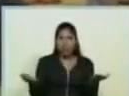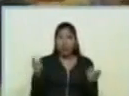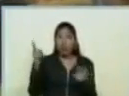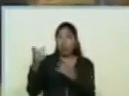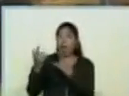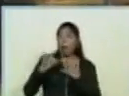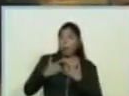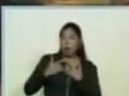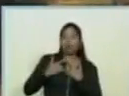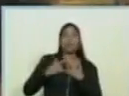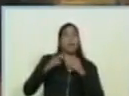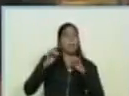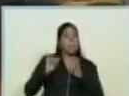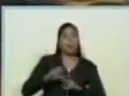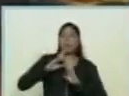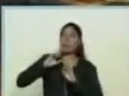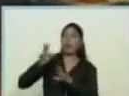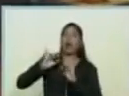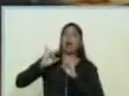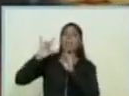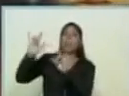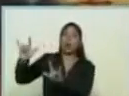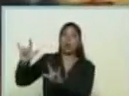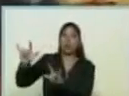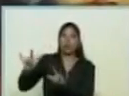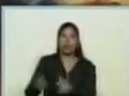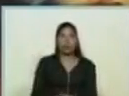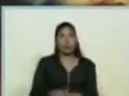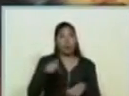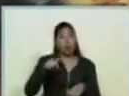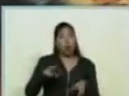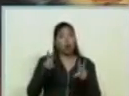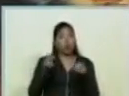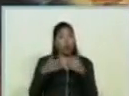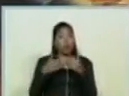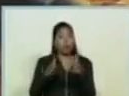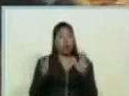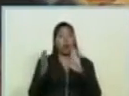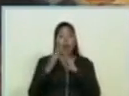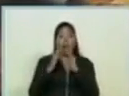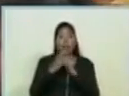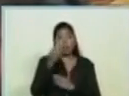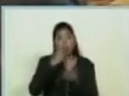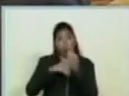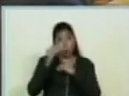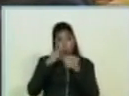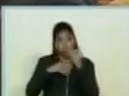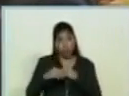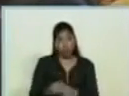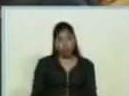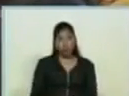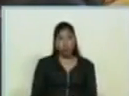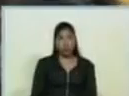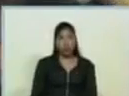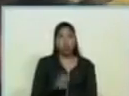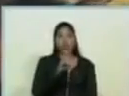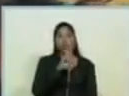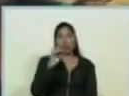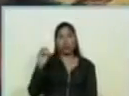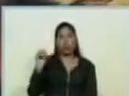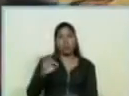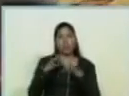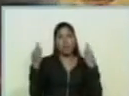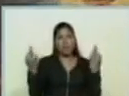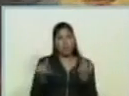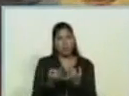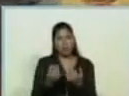paga, presidente. Gracias a usted, hoy estamos inaugurando la Casa de la Alimentación, Hijo de la Patria, la cual vamos a beneficiar 200 familias,